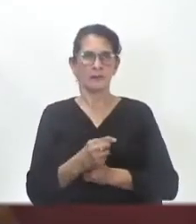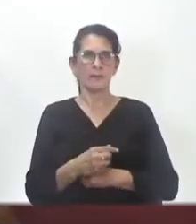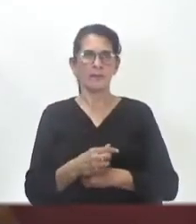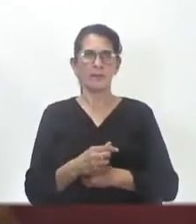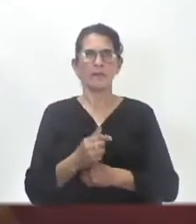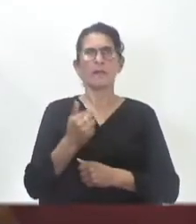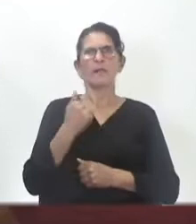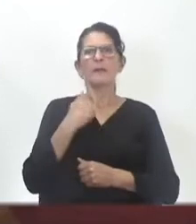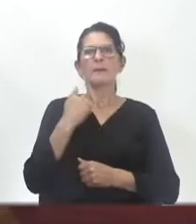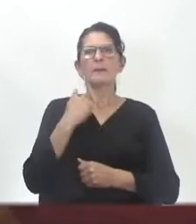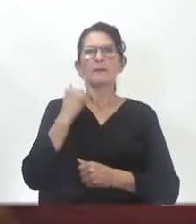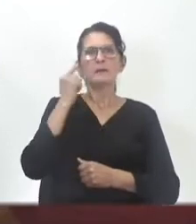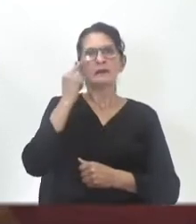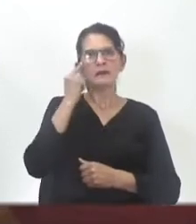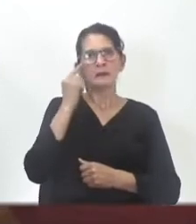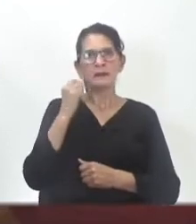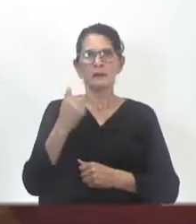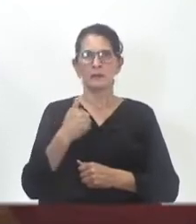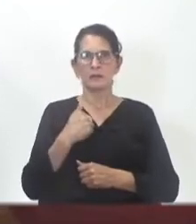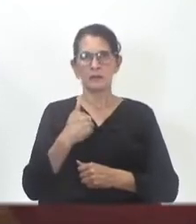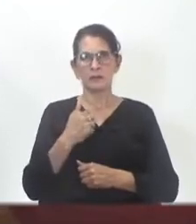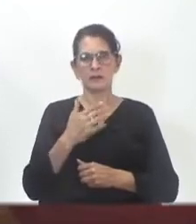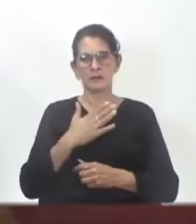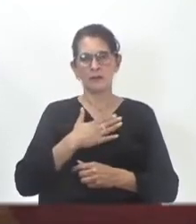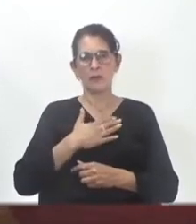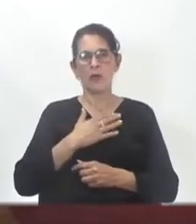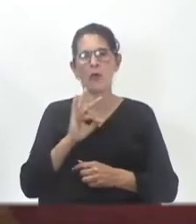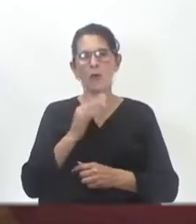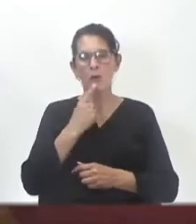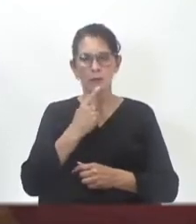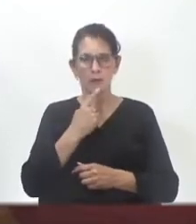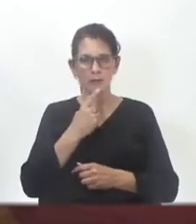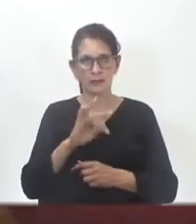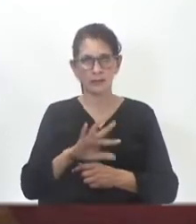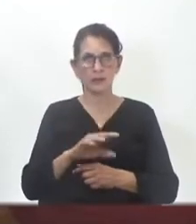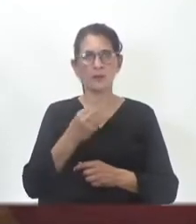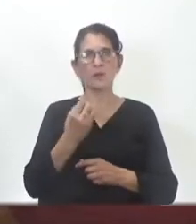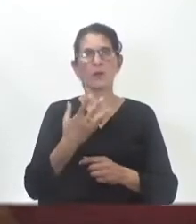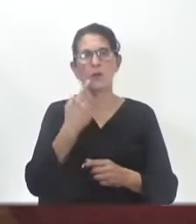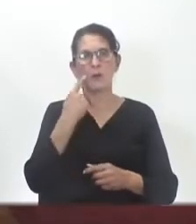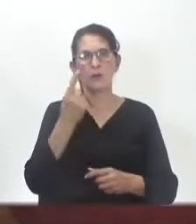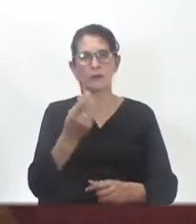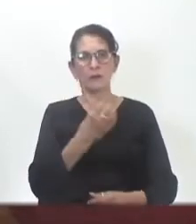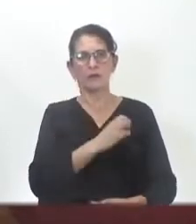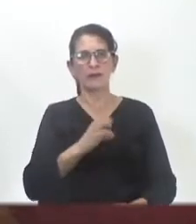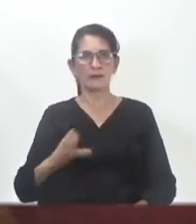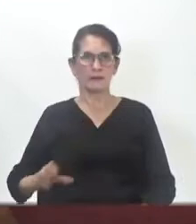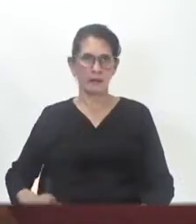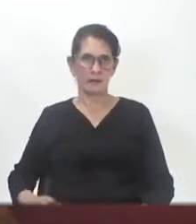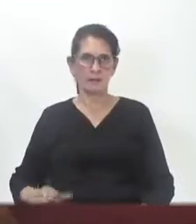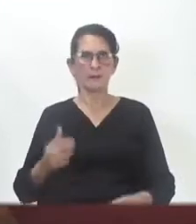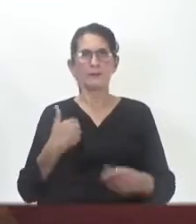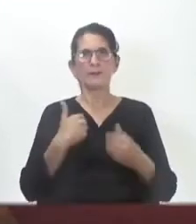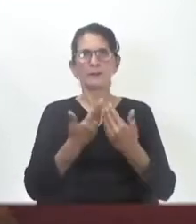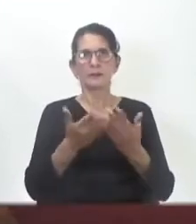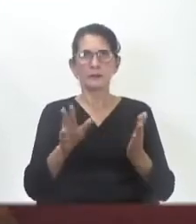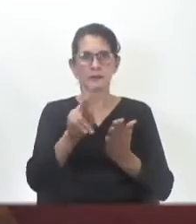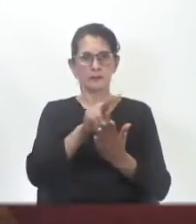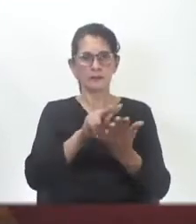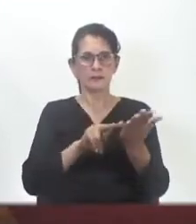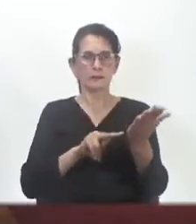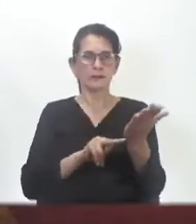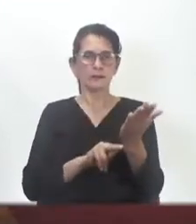mi pensamiento y nuestra posición, tanto como partido y como creemos que tenemos el Estado. Voy a empezar leyendo